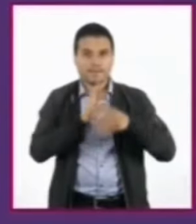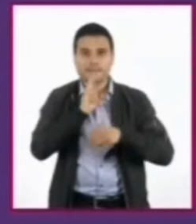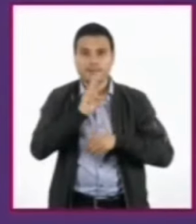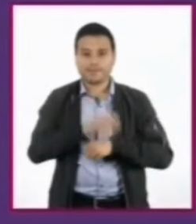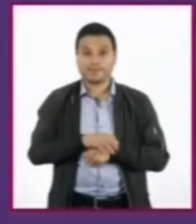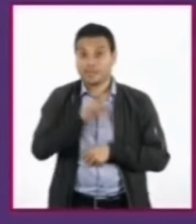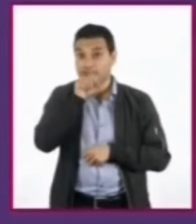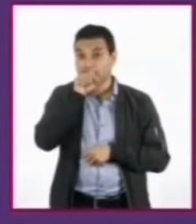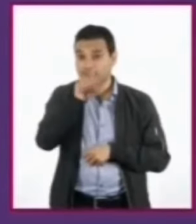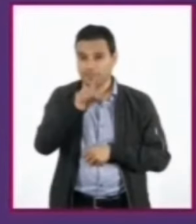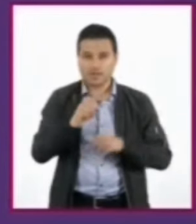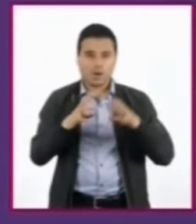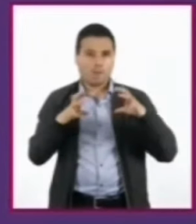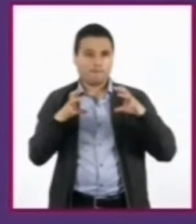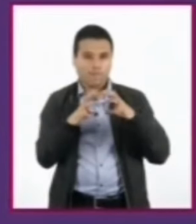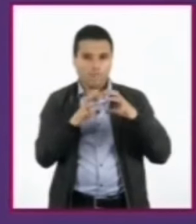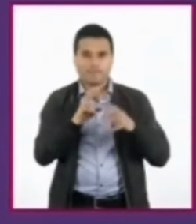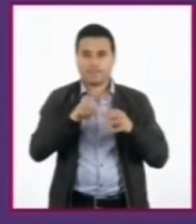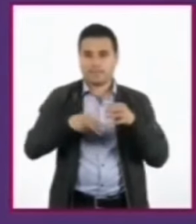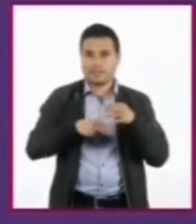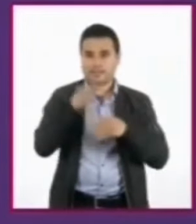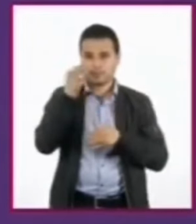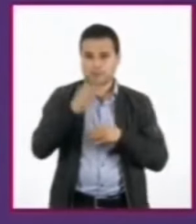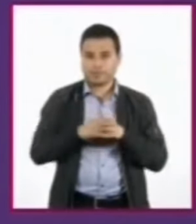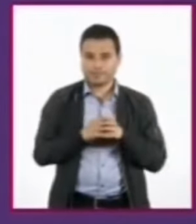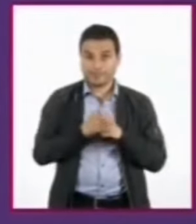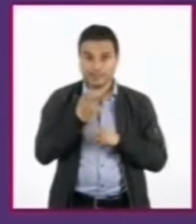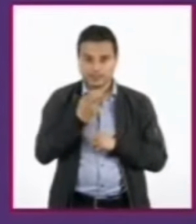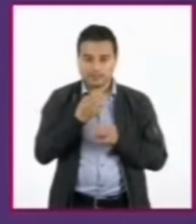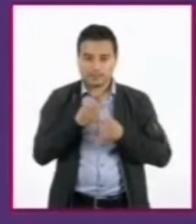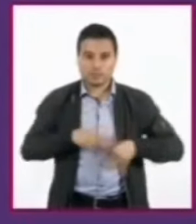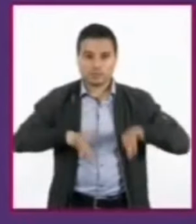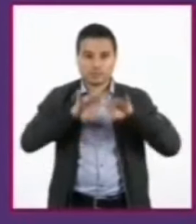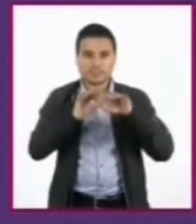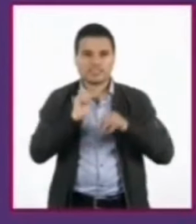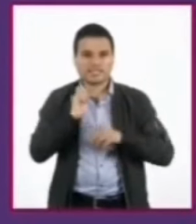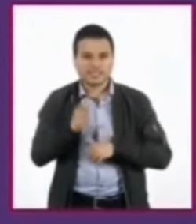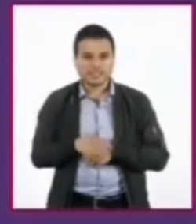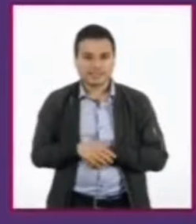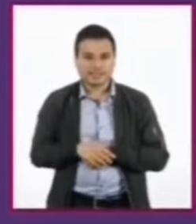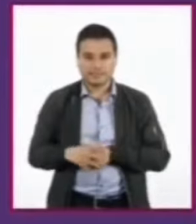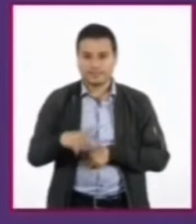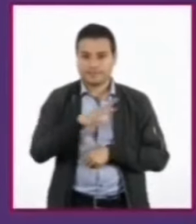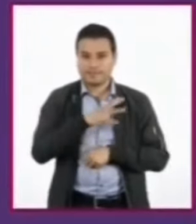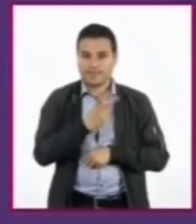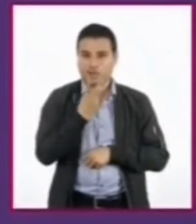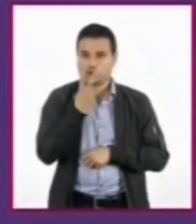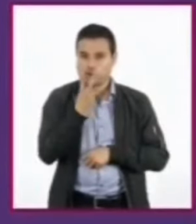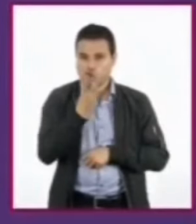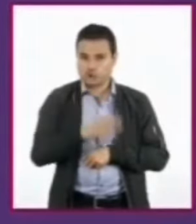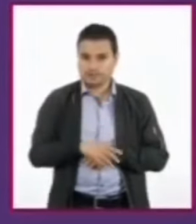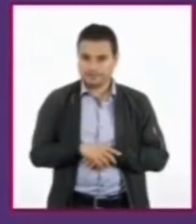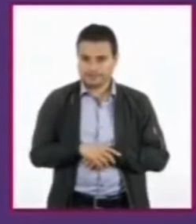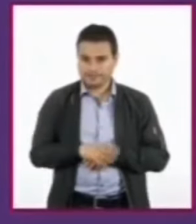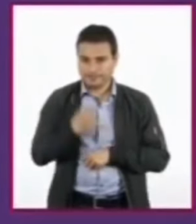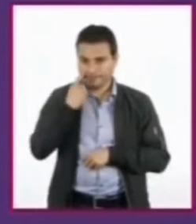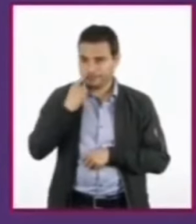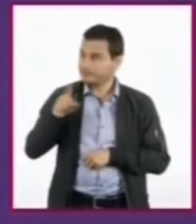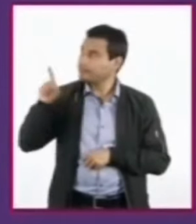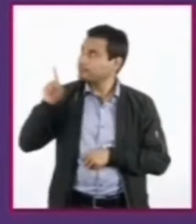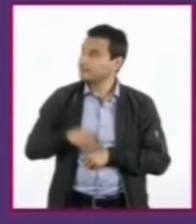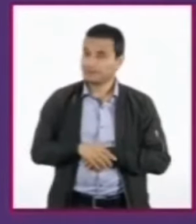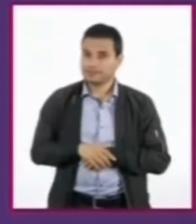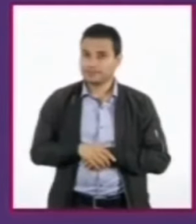vacío de Otto von Guericke. Esta consistía en dos hemisferios metálicos unidos por un conducto, de modo que